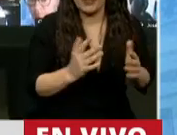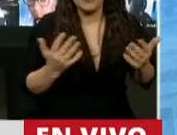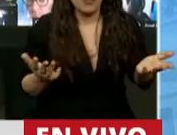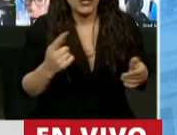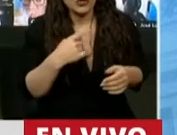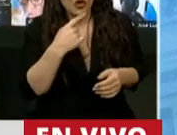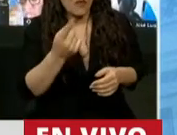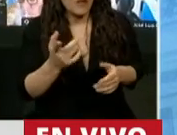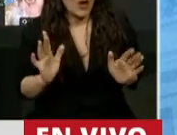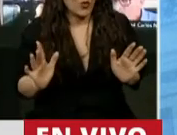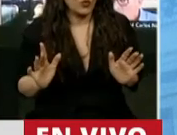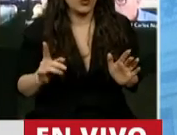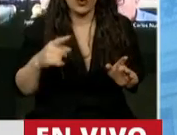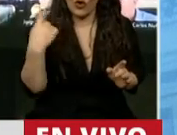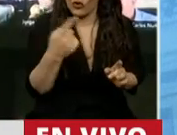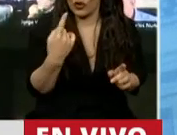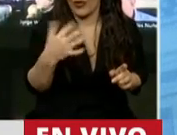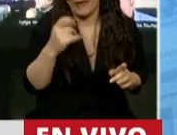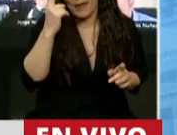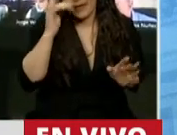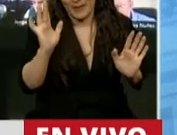pregunta aquí que nos debemos hacer